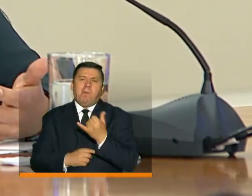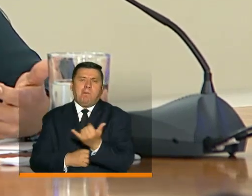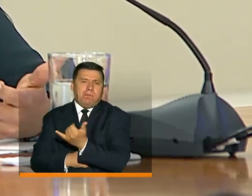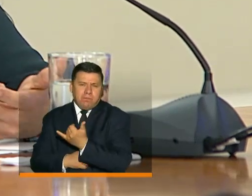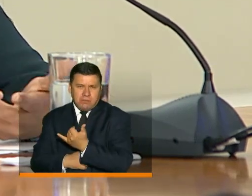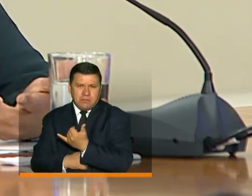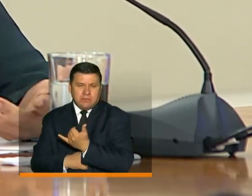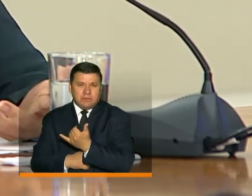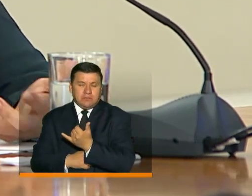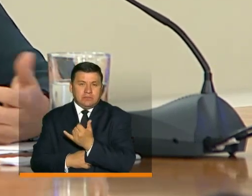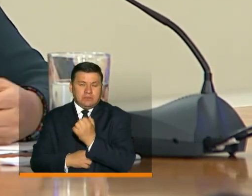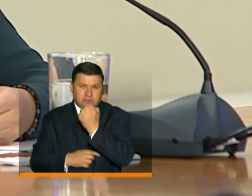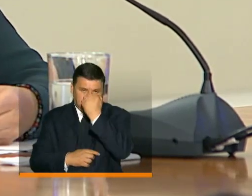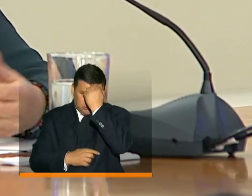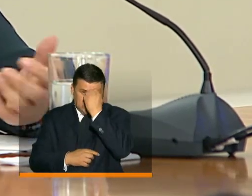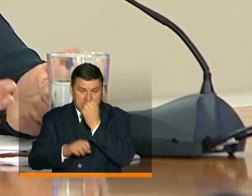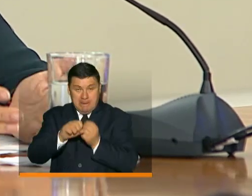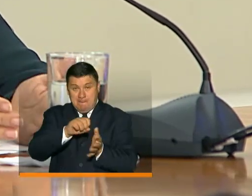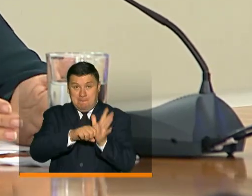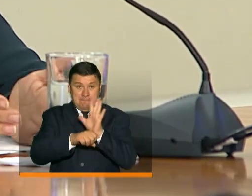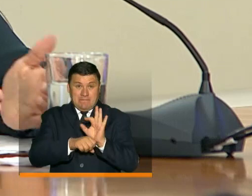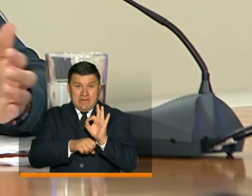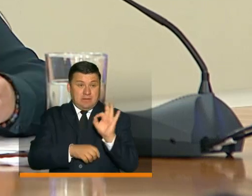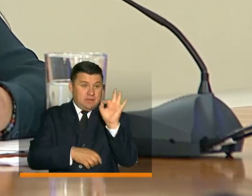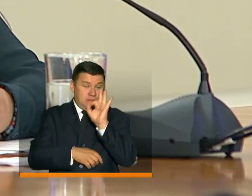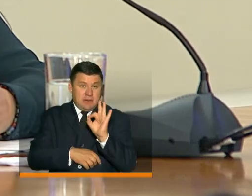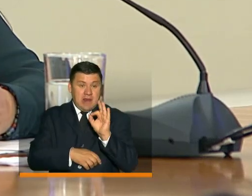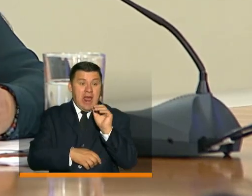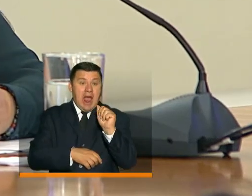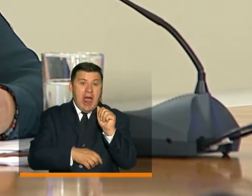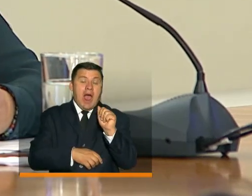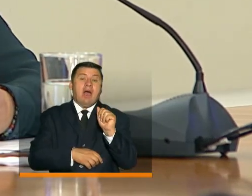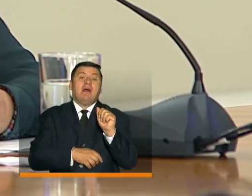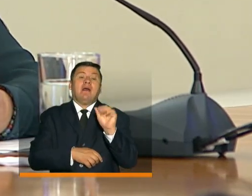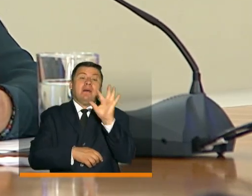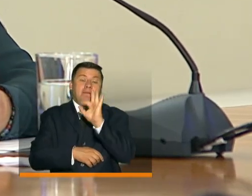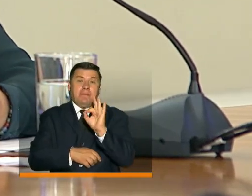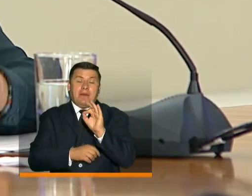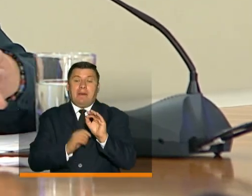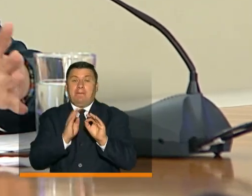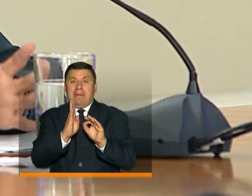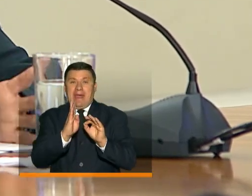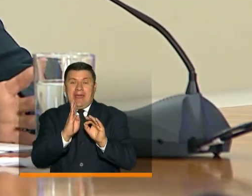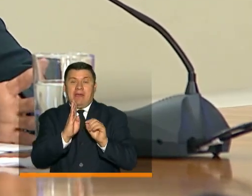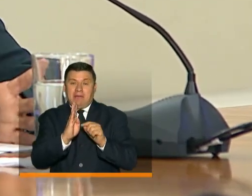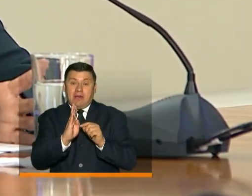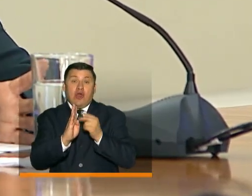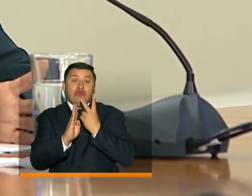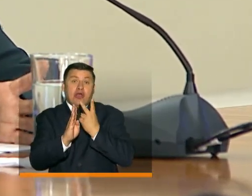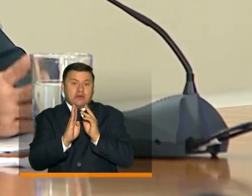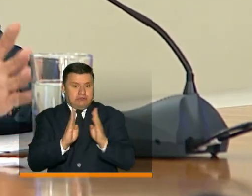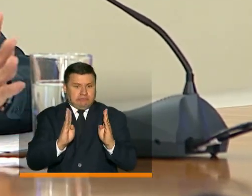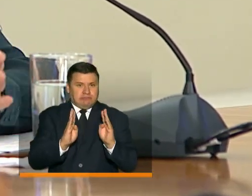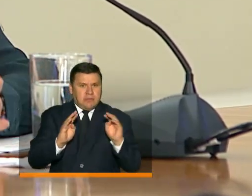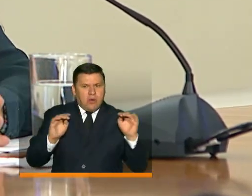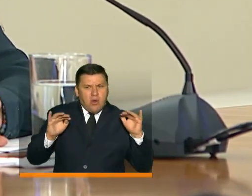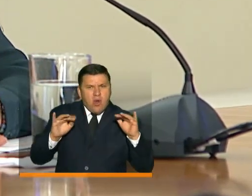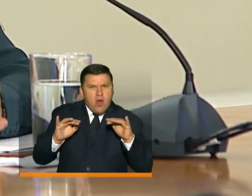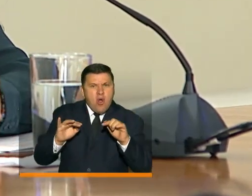tenemos de los dos linajes del virus, del linaje A y linaje B, y 12 sublinajes, cosa que va a ser muy